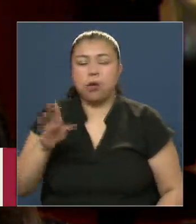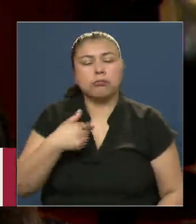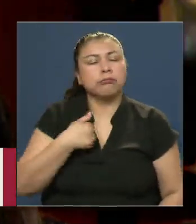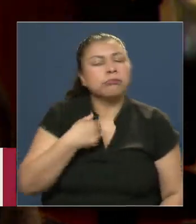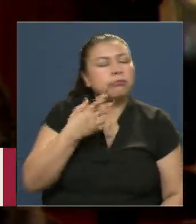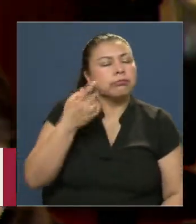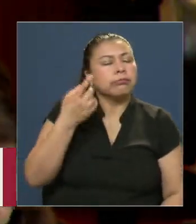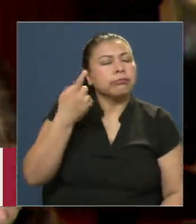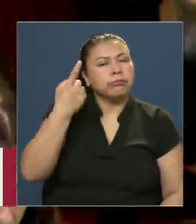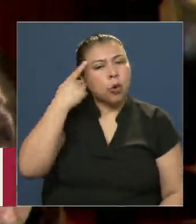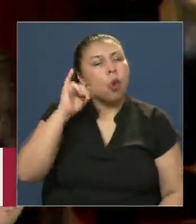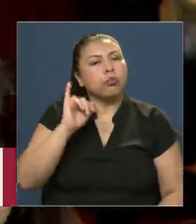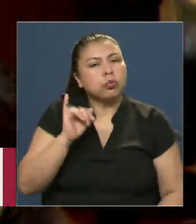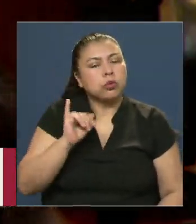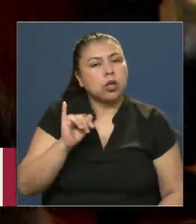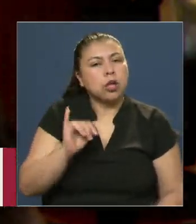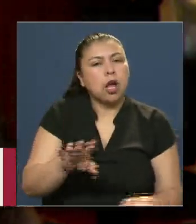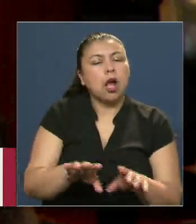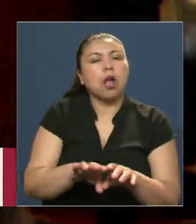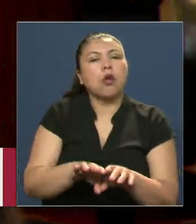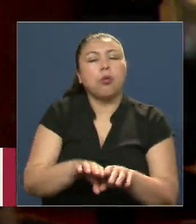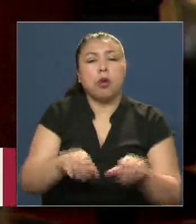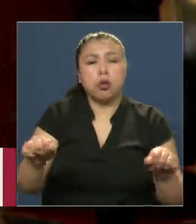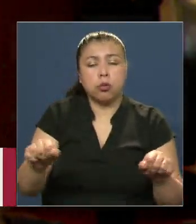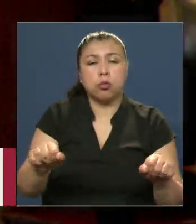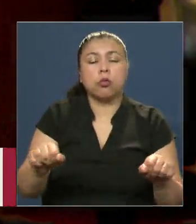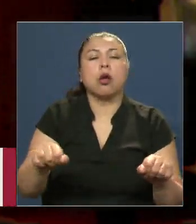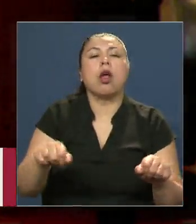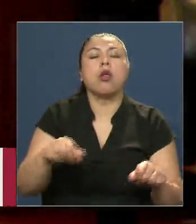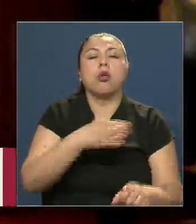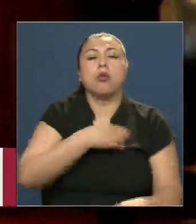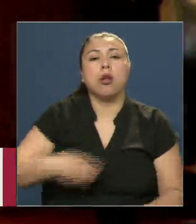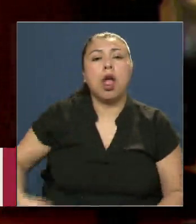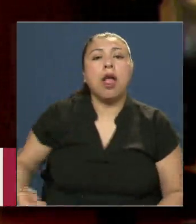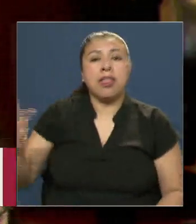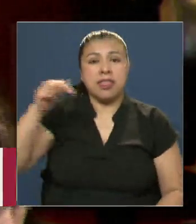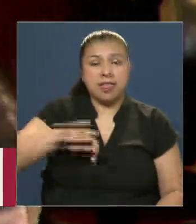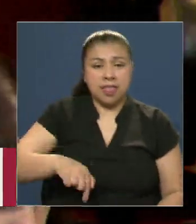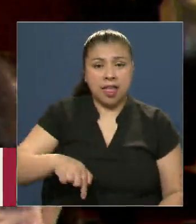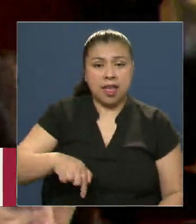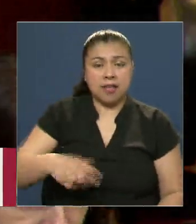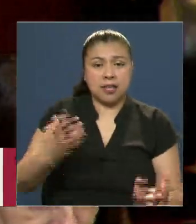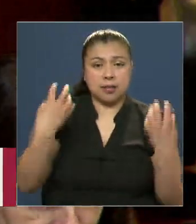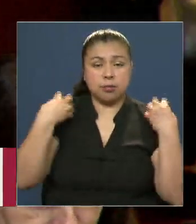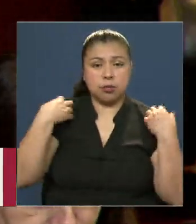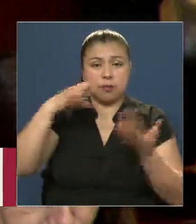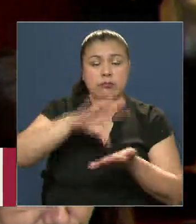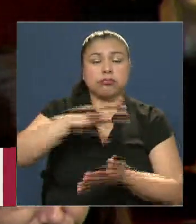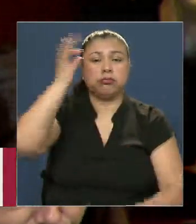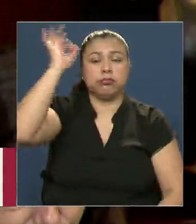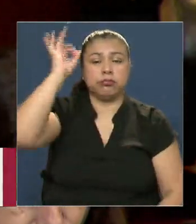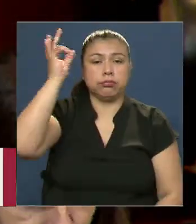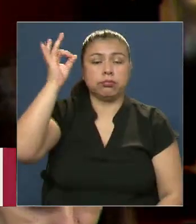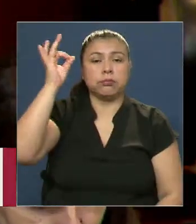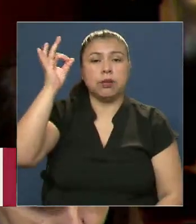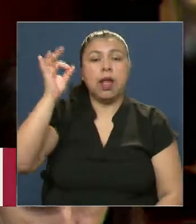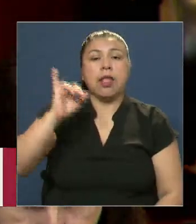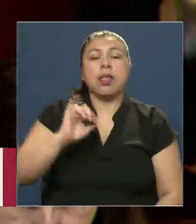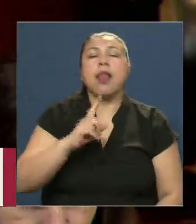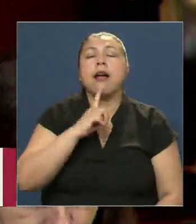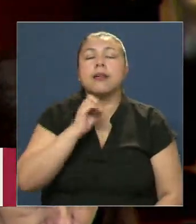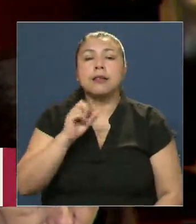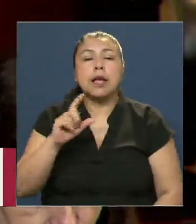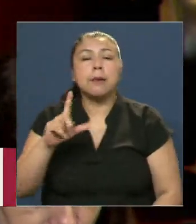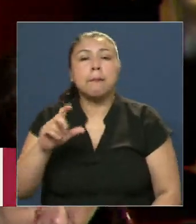del todo destacable el compromiso de nuestro gobierno de ser el anfitrión de esta reunión de la Asamblea de la Interpol, ya que